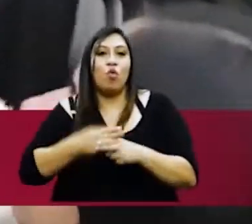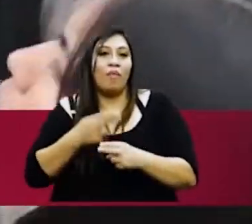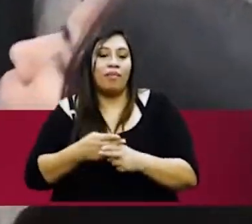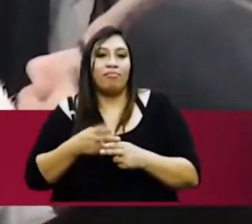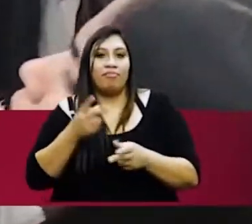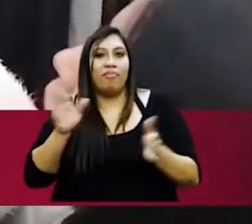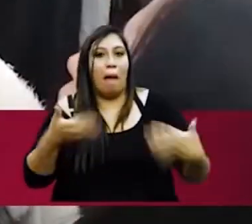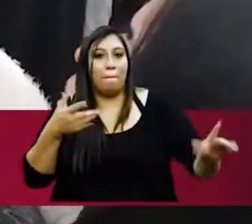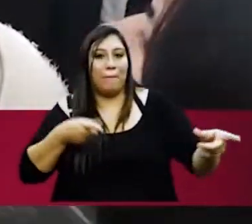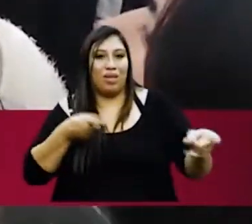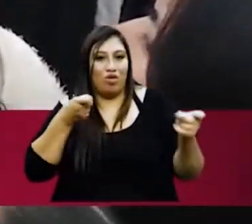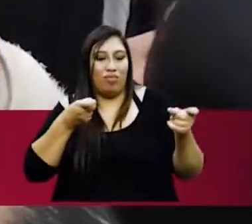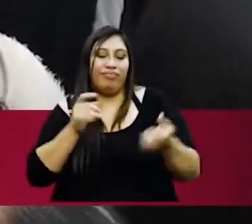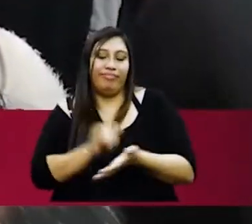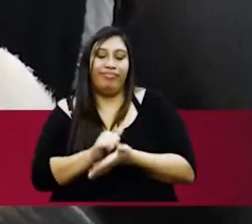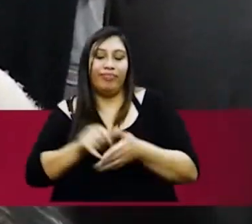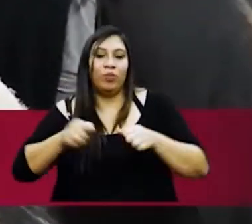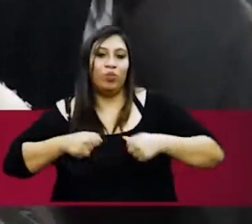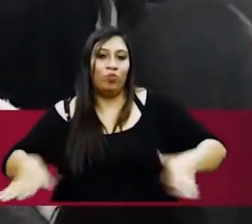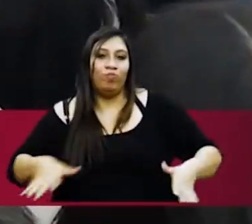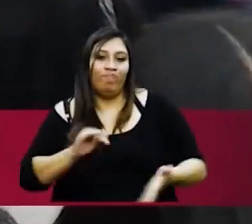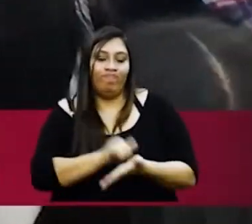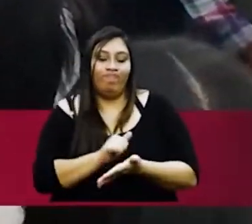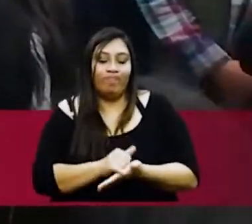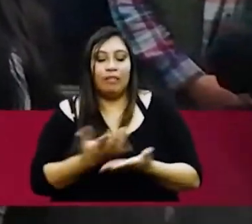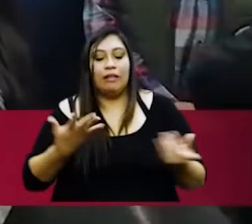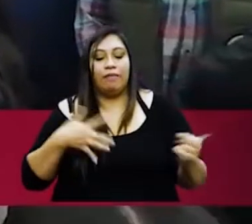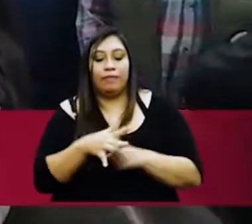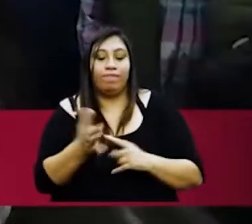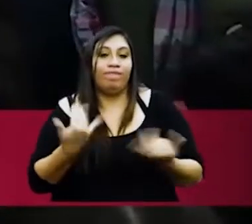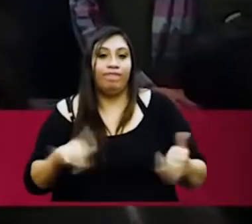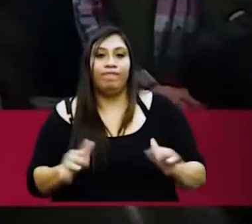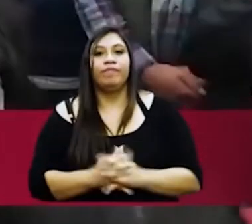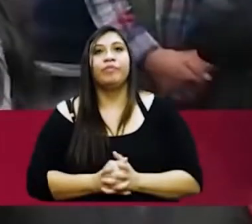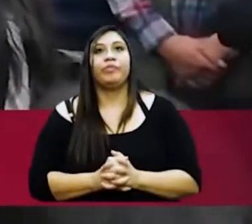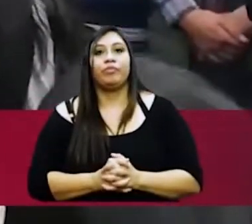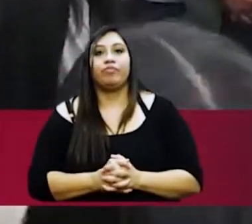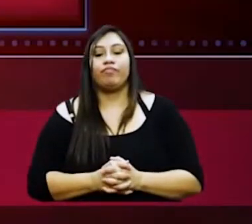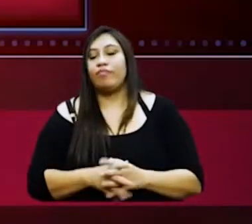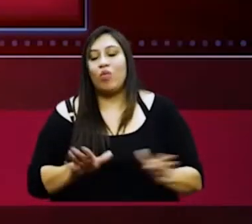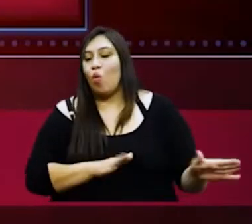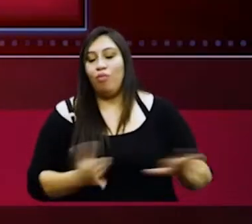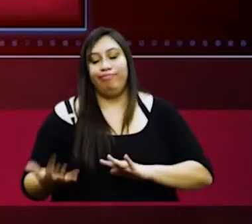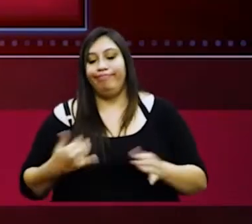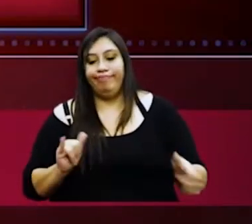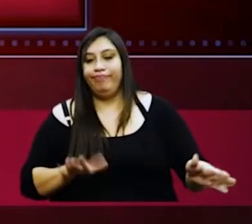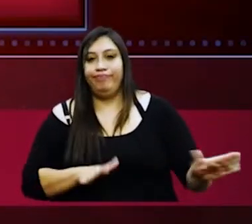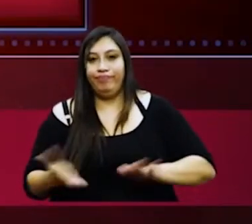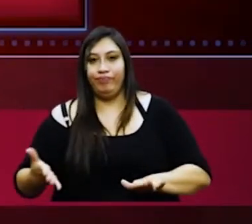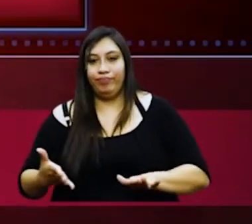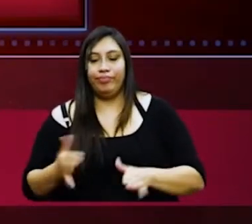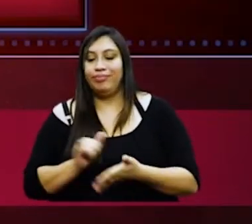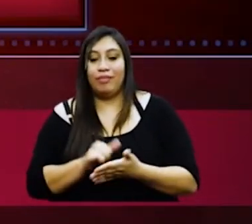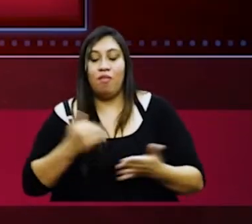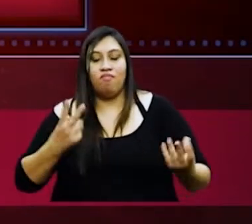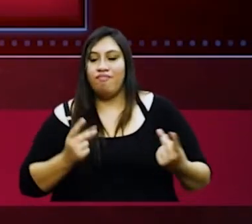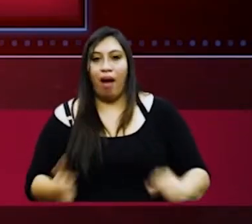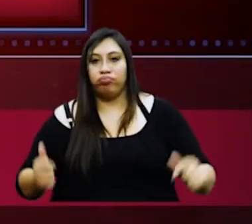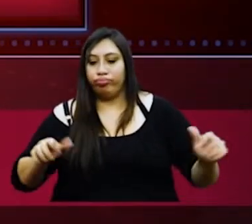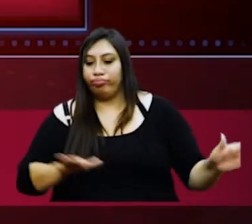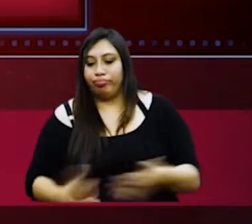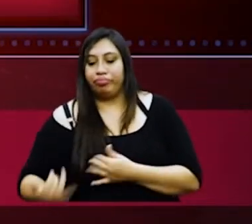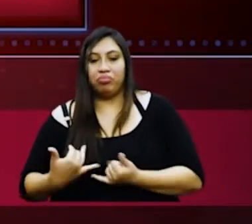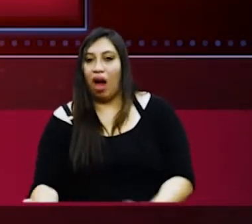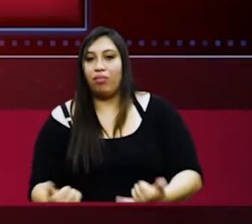se denomina el plan pistola. En este municipio fueron atentados y perdieron su vida de